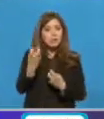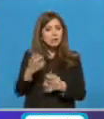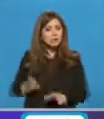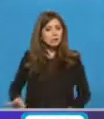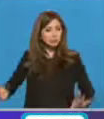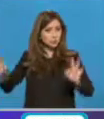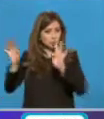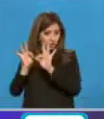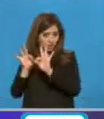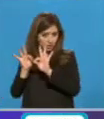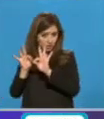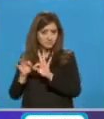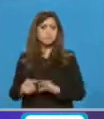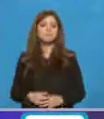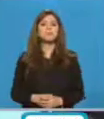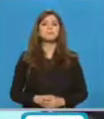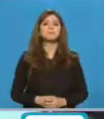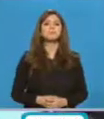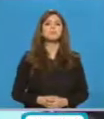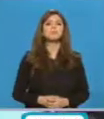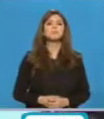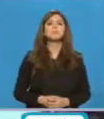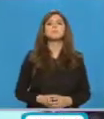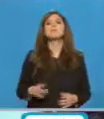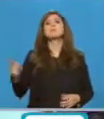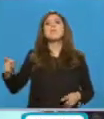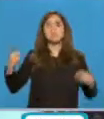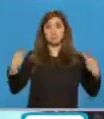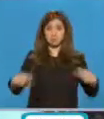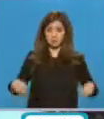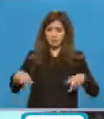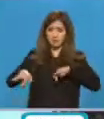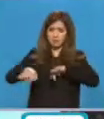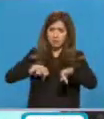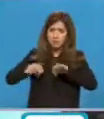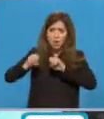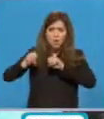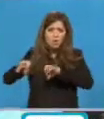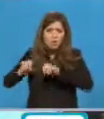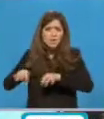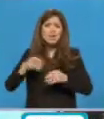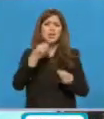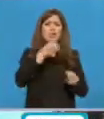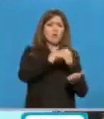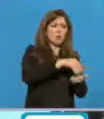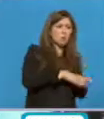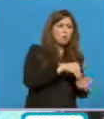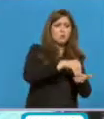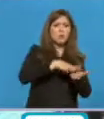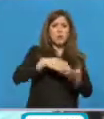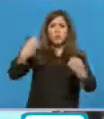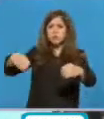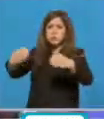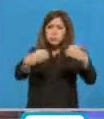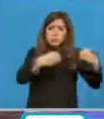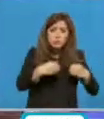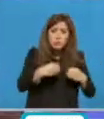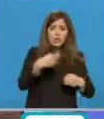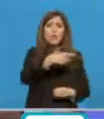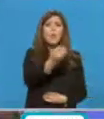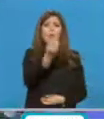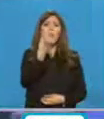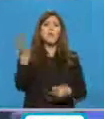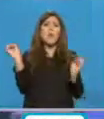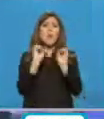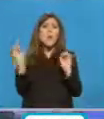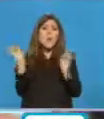muchas personas que trabajan en oficinas, que tienen muchos compromisos, y la comida es lo que más evitan. Porque precisamente por la